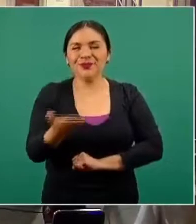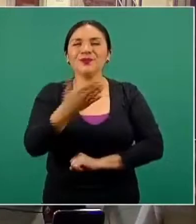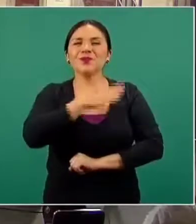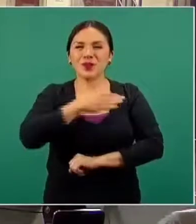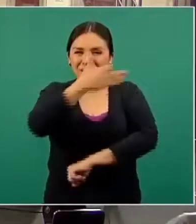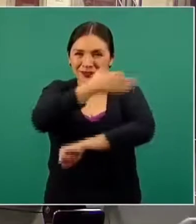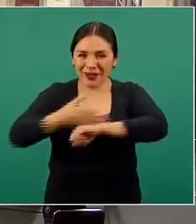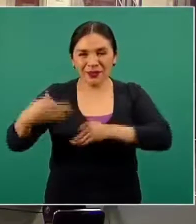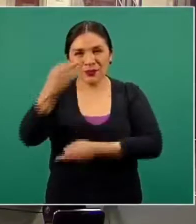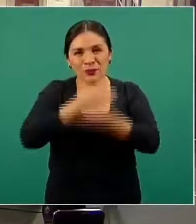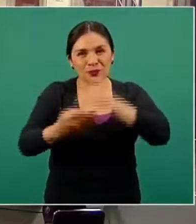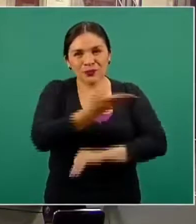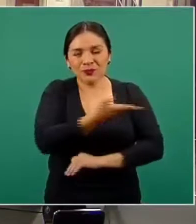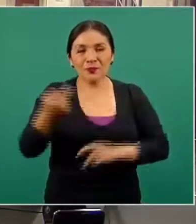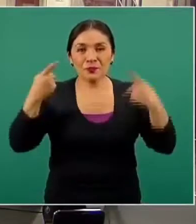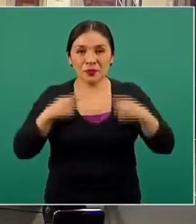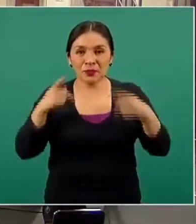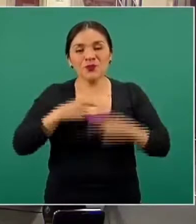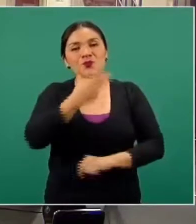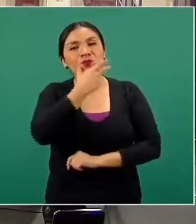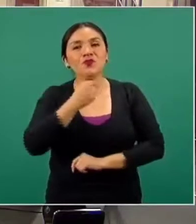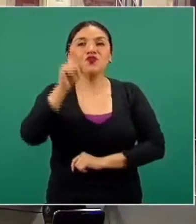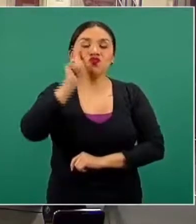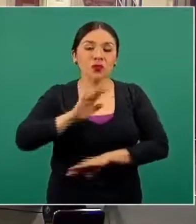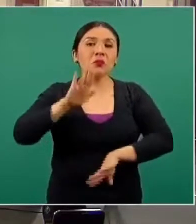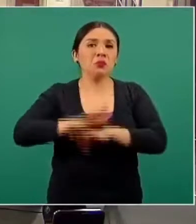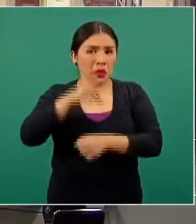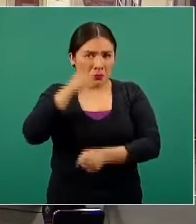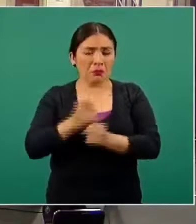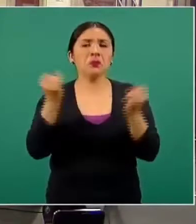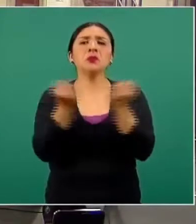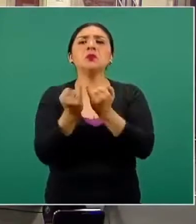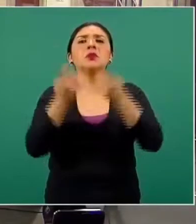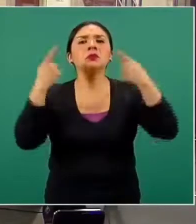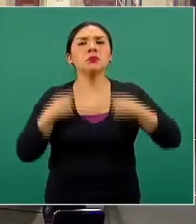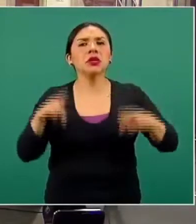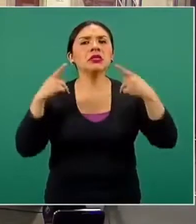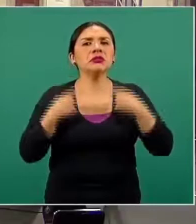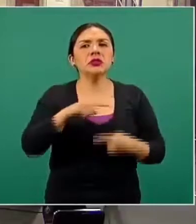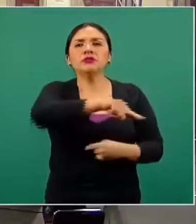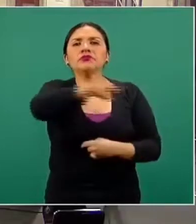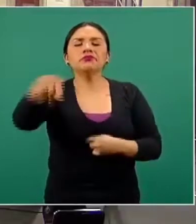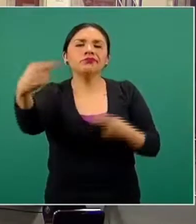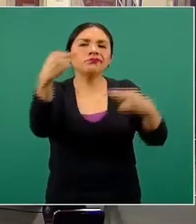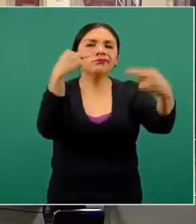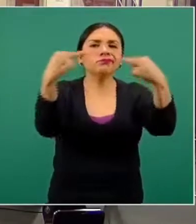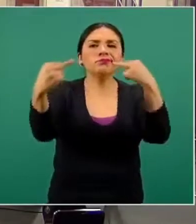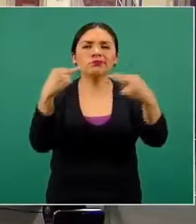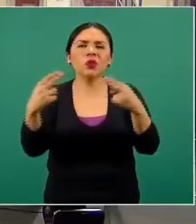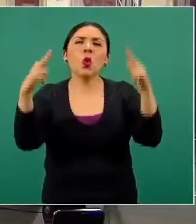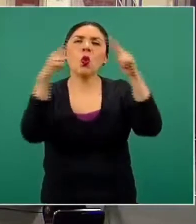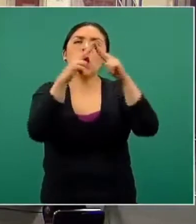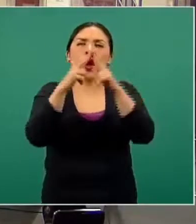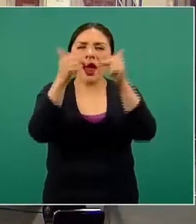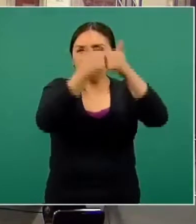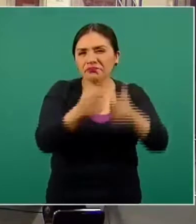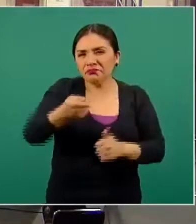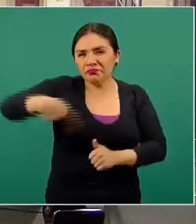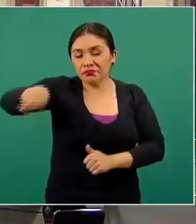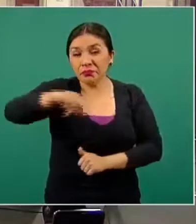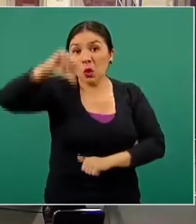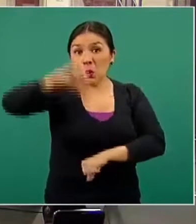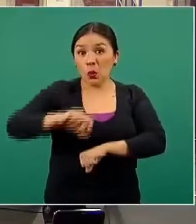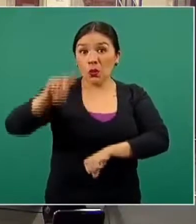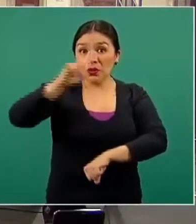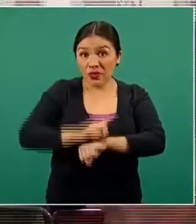con todas y con todos, sobre todo a las personas que nos sintonizan desde sus hogares. Al día